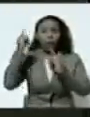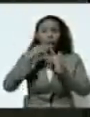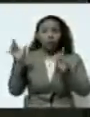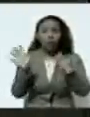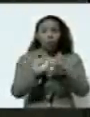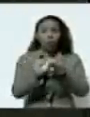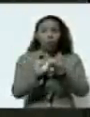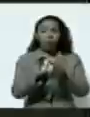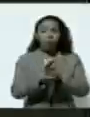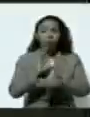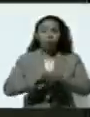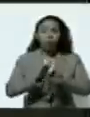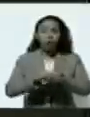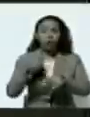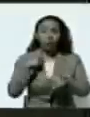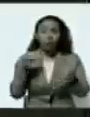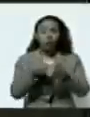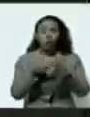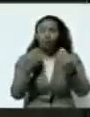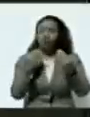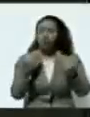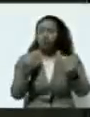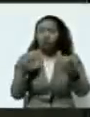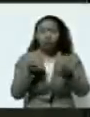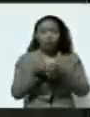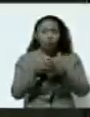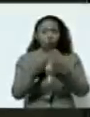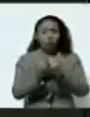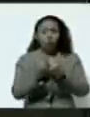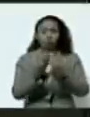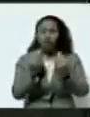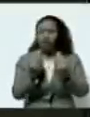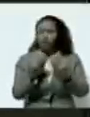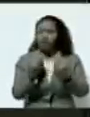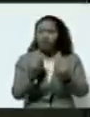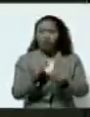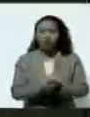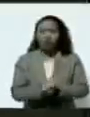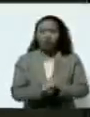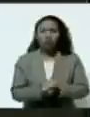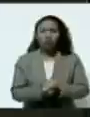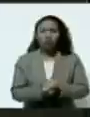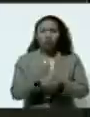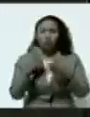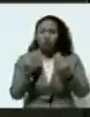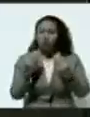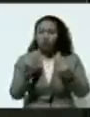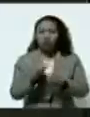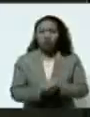unitaria, porque me he reunido muchísimo con ellos, mucho, mucho.